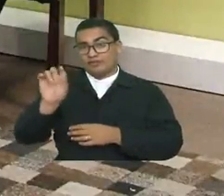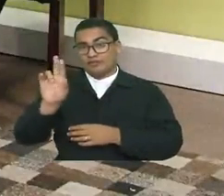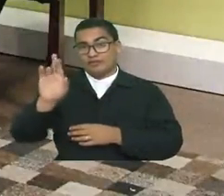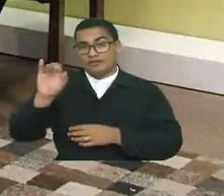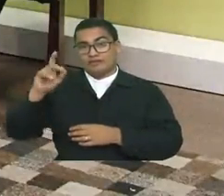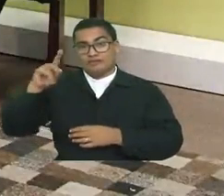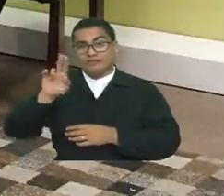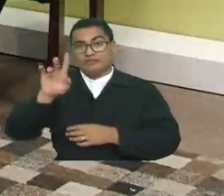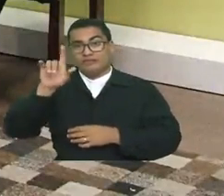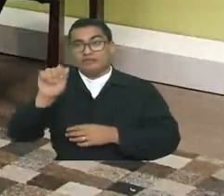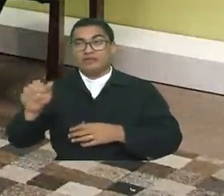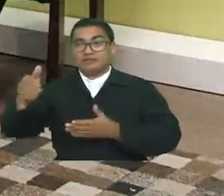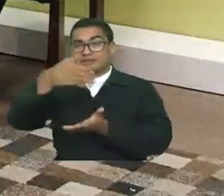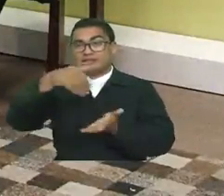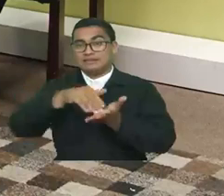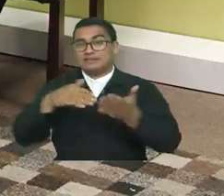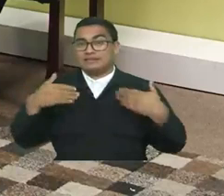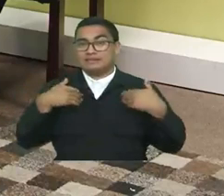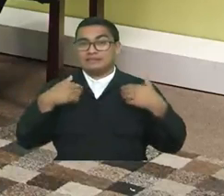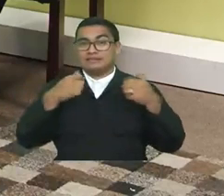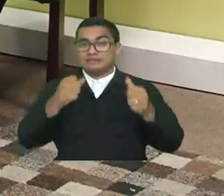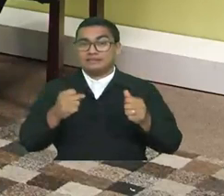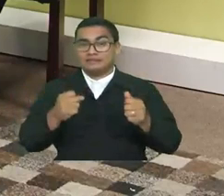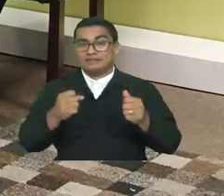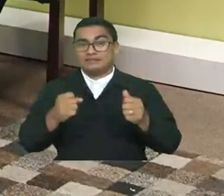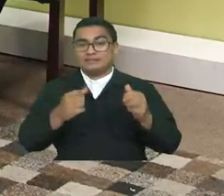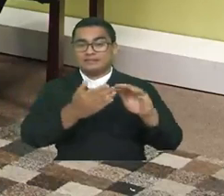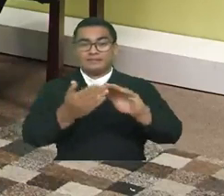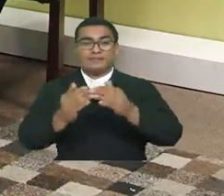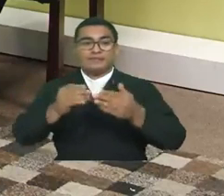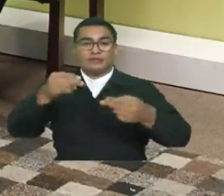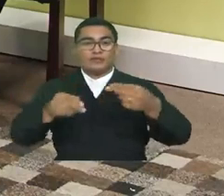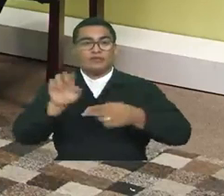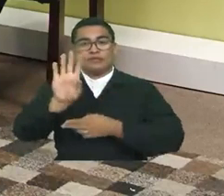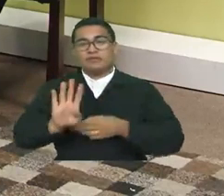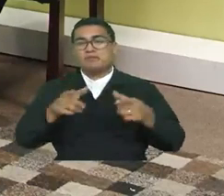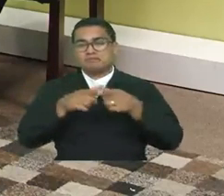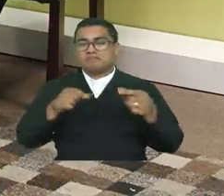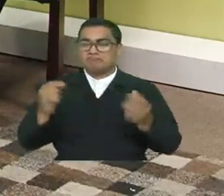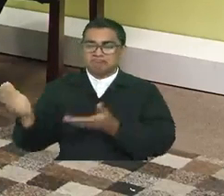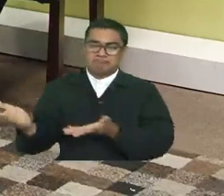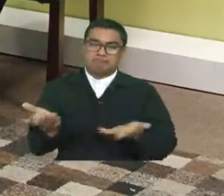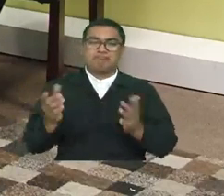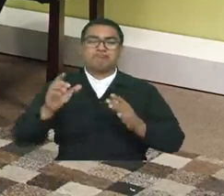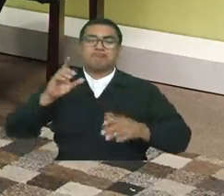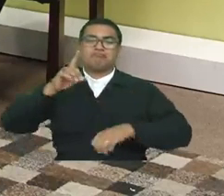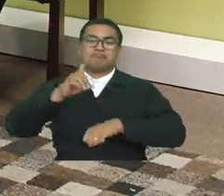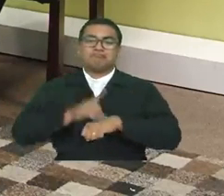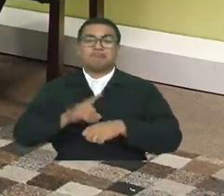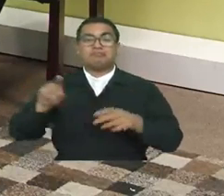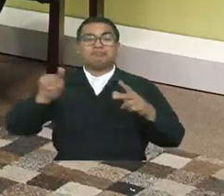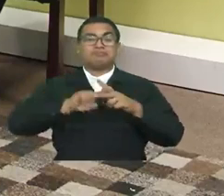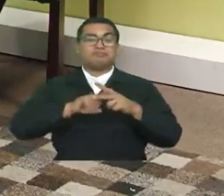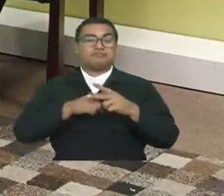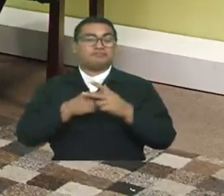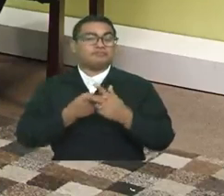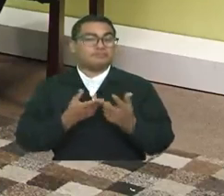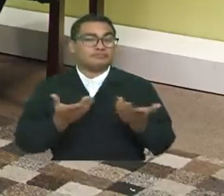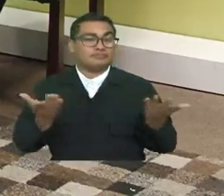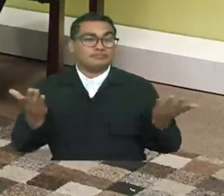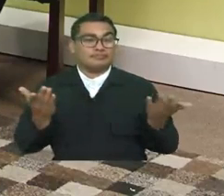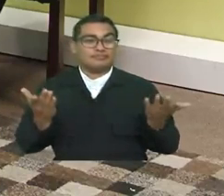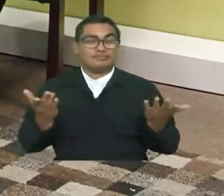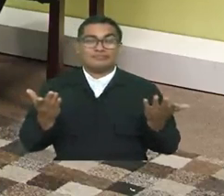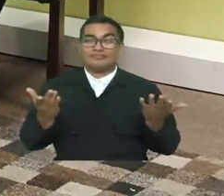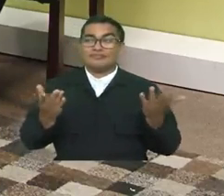Buitrago, ubicada en el distrito número 4 de Managua. Bienvenida, doctora, mucho gusto. Mucho gusto. Iniciamos con usted